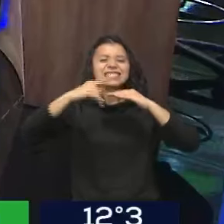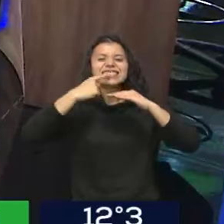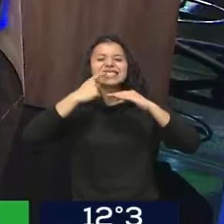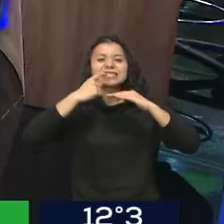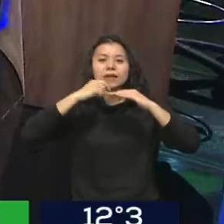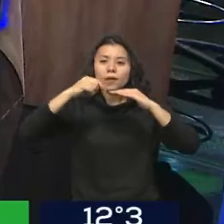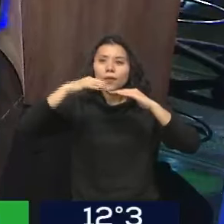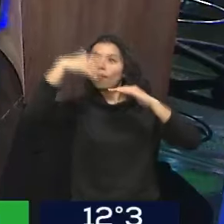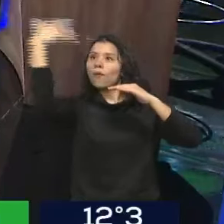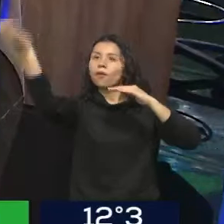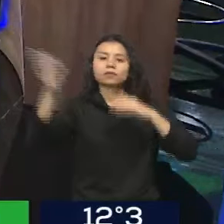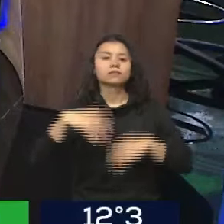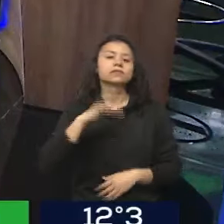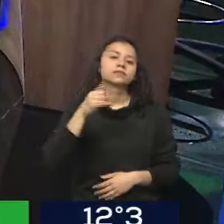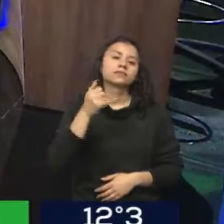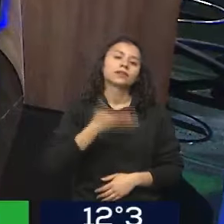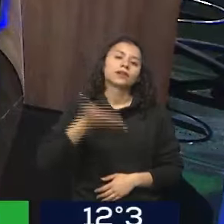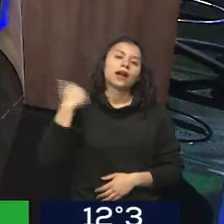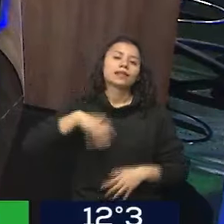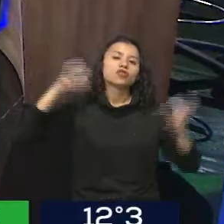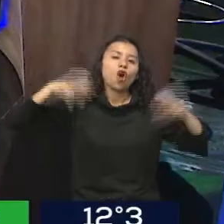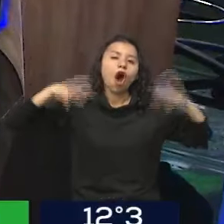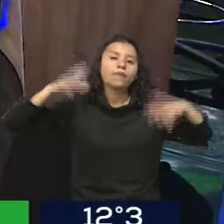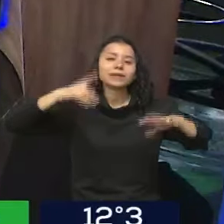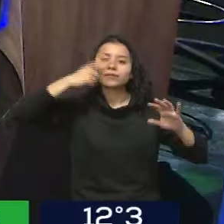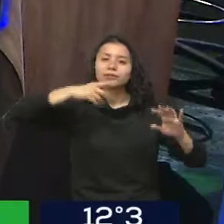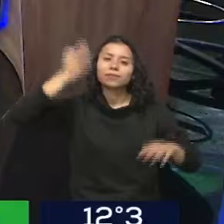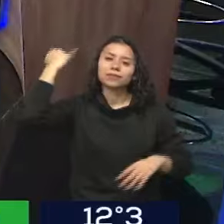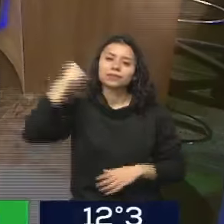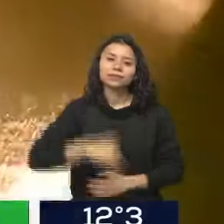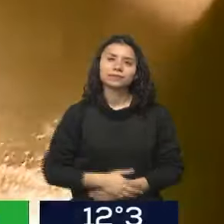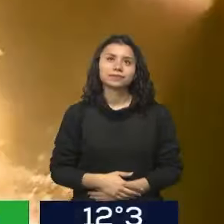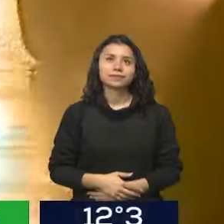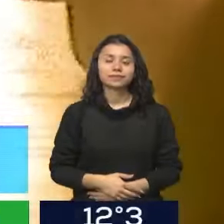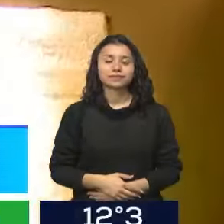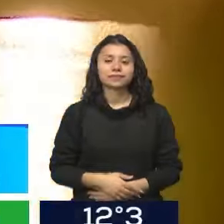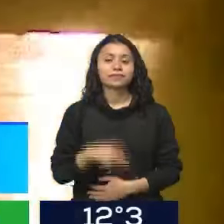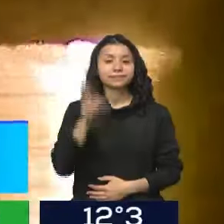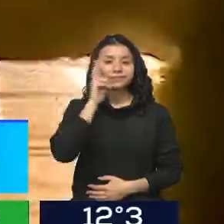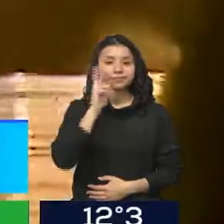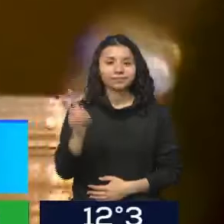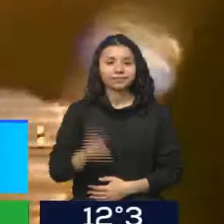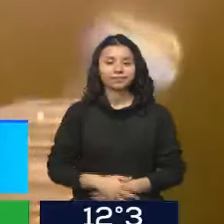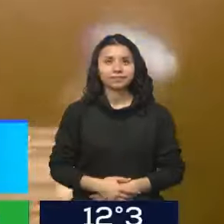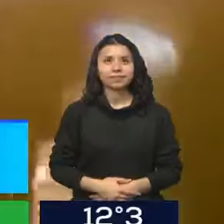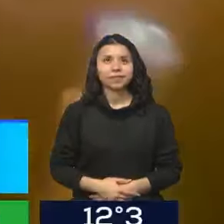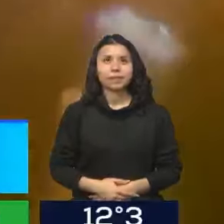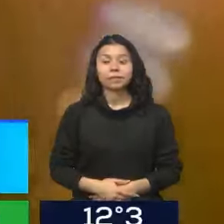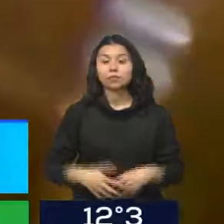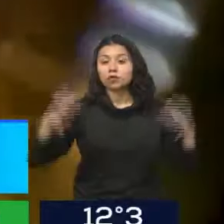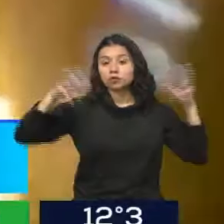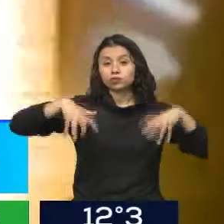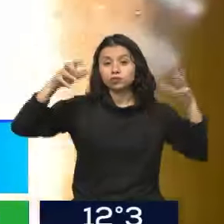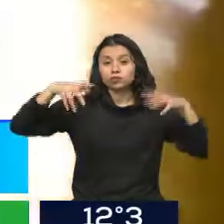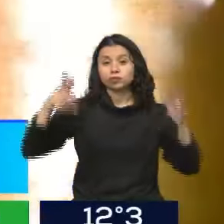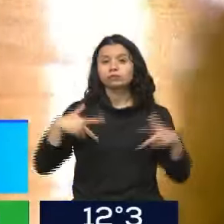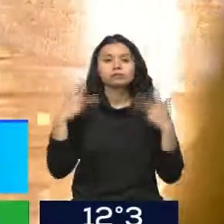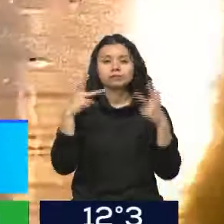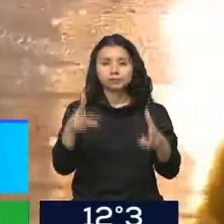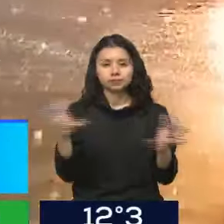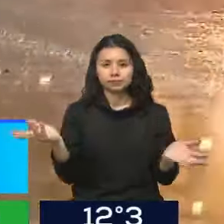las últimas, hace rato. En último lugar. Esta es la crónica, mucho lío, ¿eh? Los pronósticos anticipaban que durante este lunes y martes